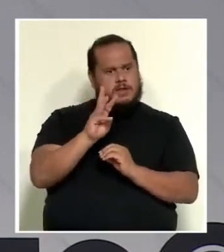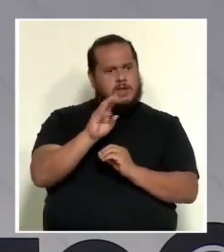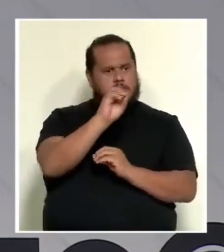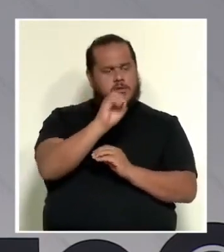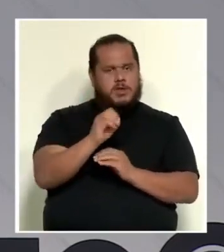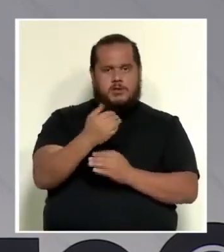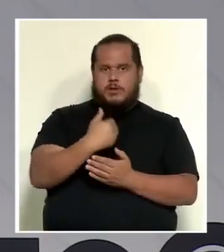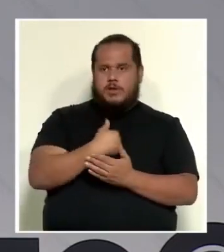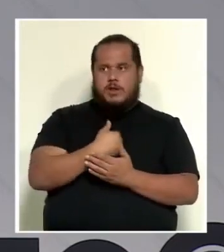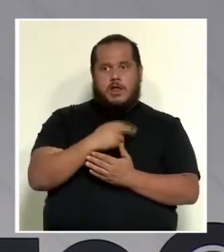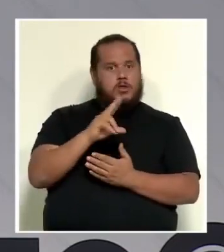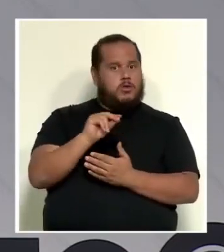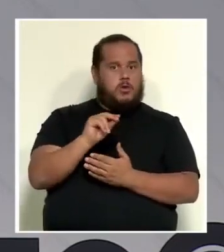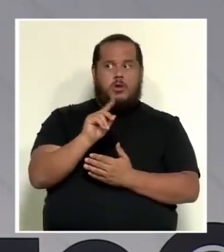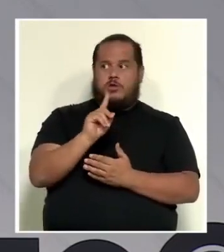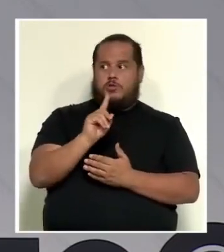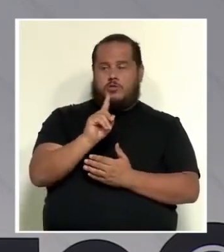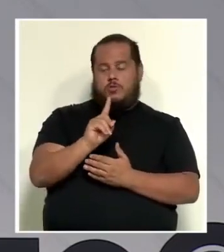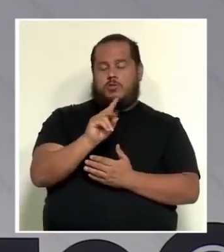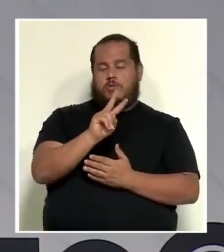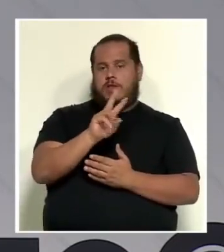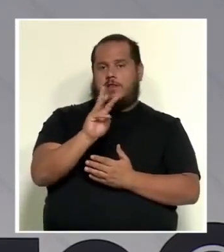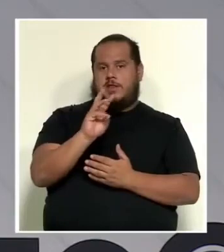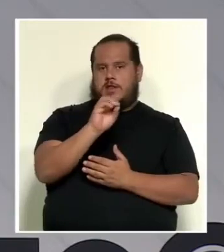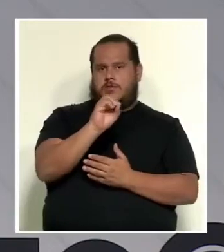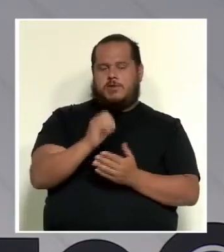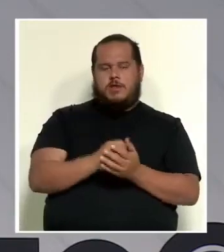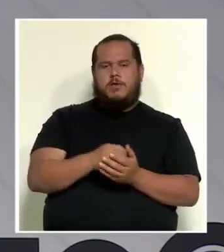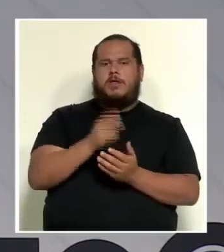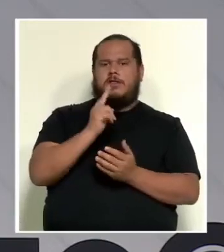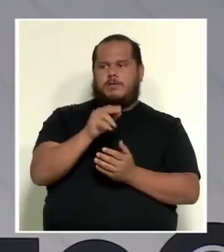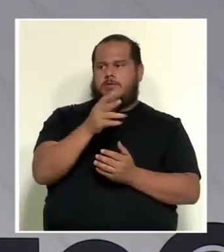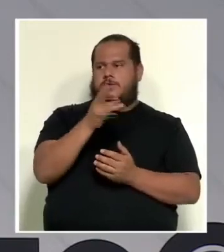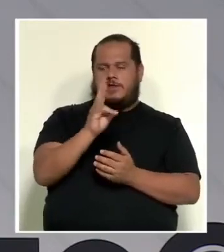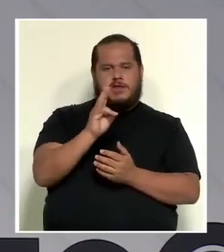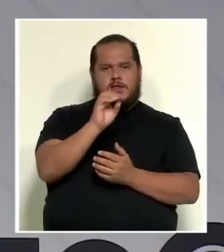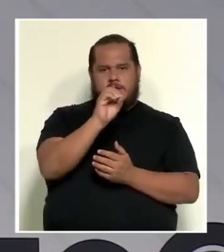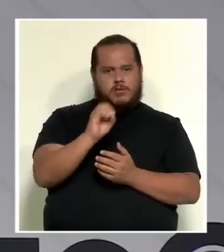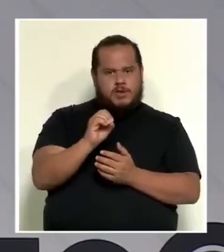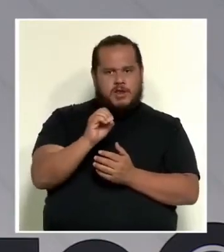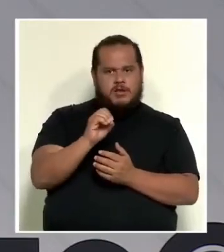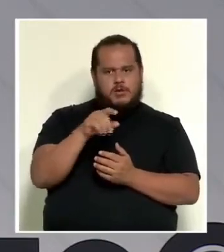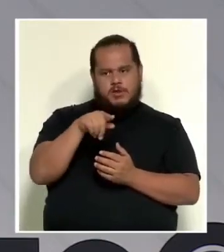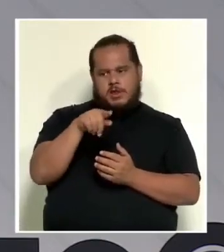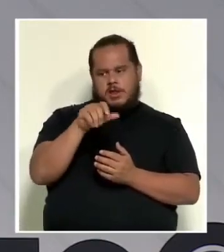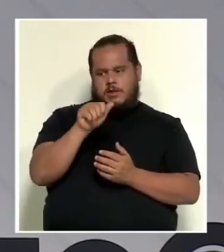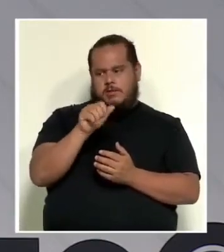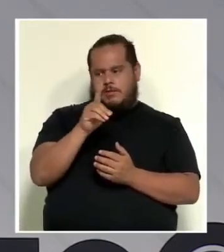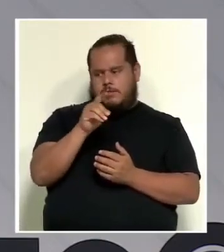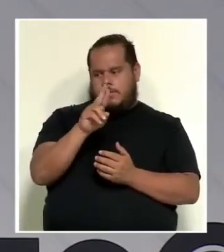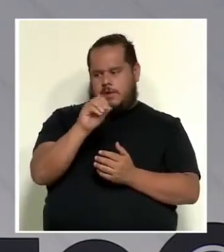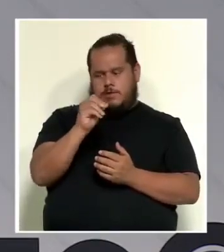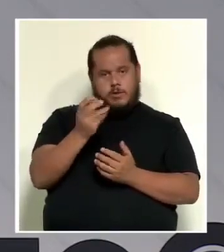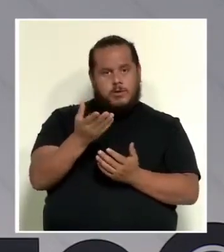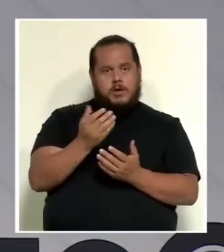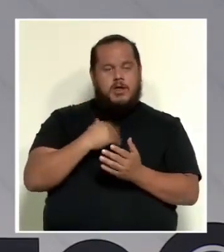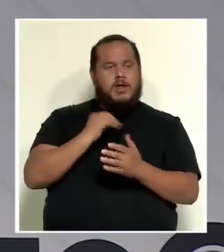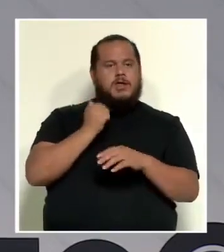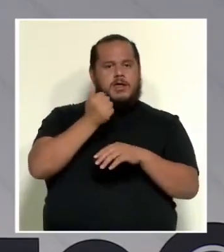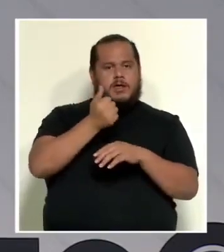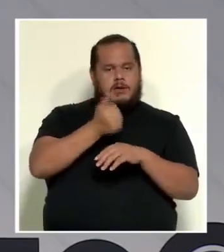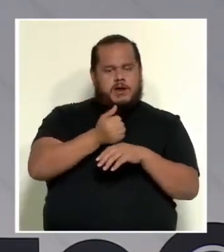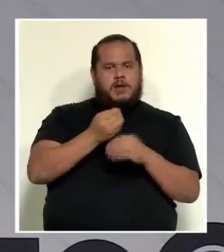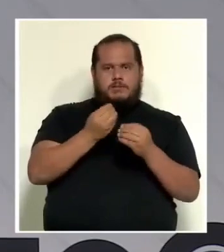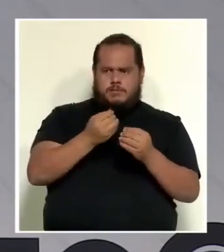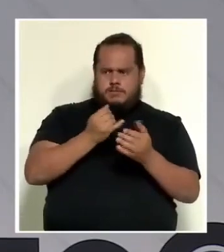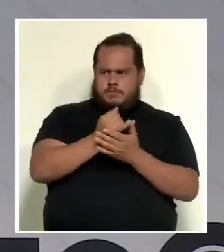que obtienen no es un 26%, es el mismo 17% del padrón que marcan varias investigaciones